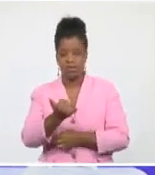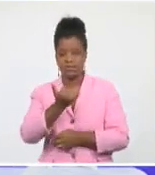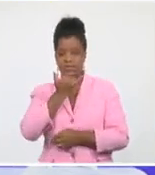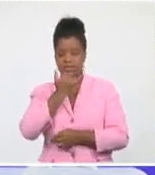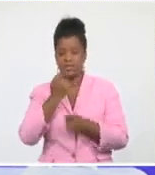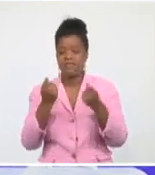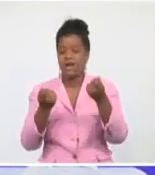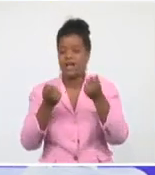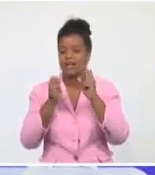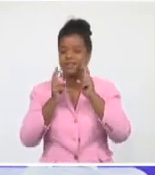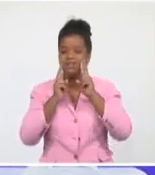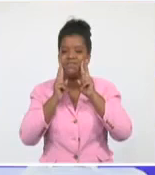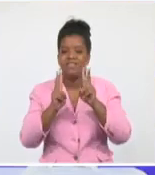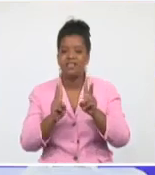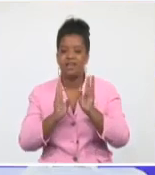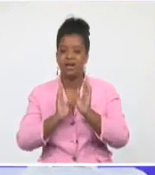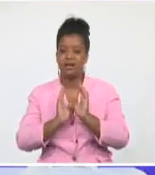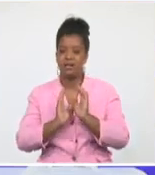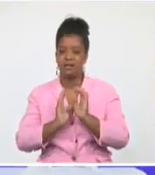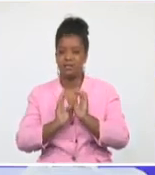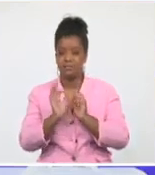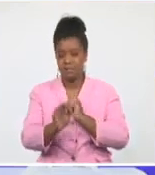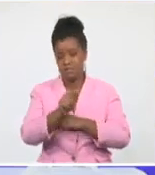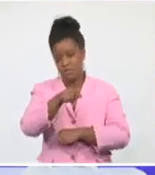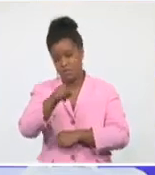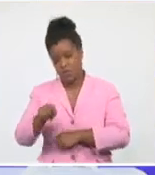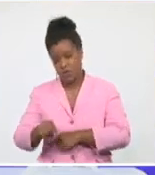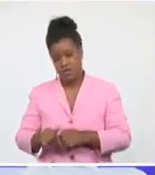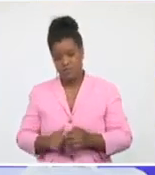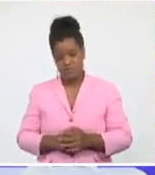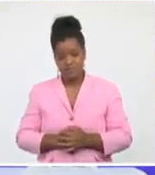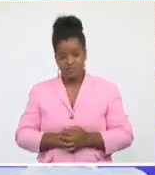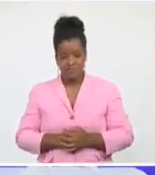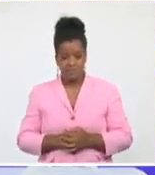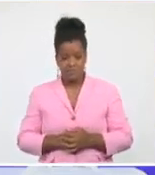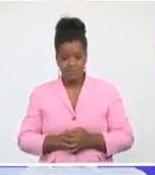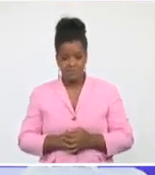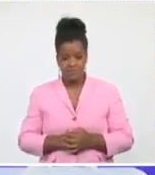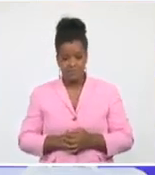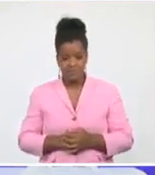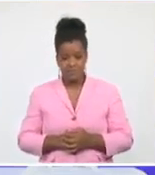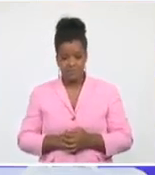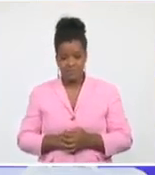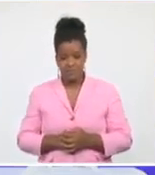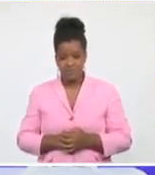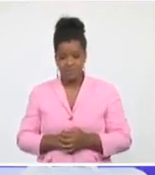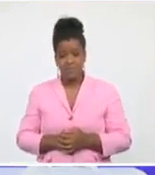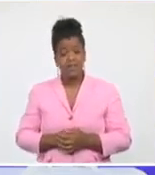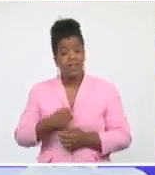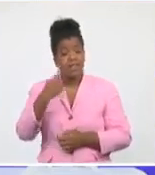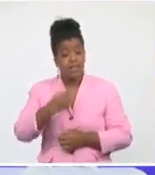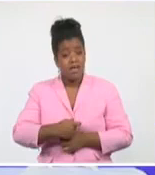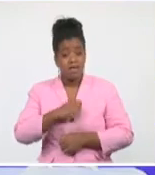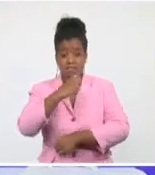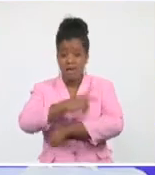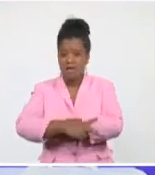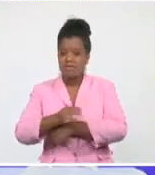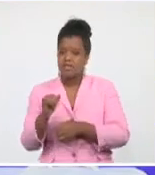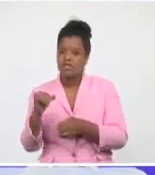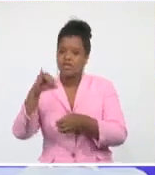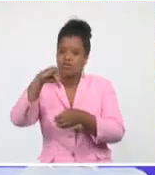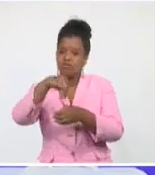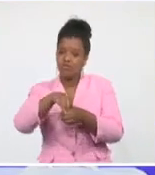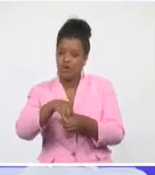la vida y la dignidad humanas. Una Iberoamérica inclusiva que tenga en cuenta los intereses y necesidades